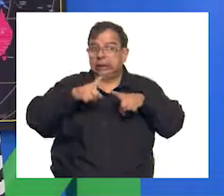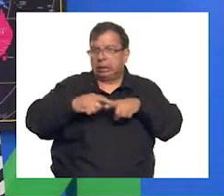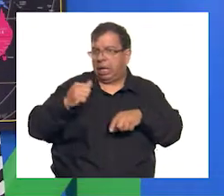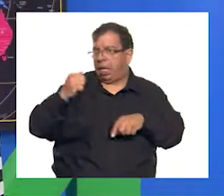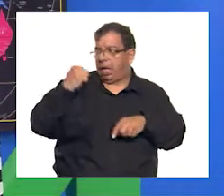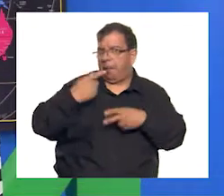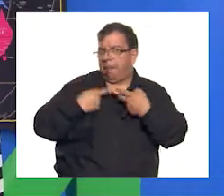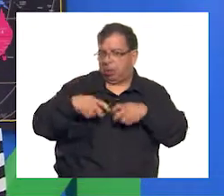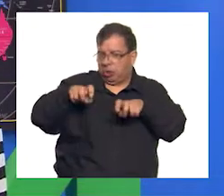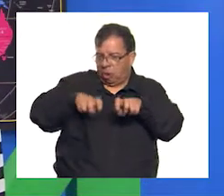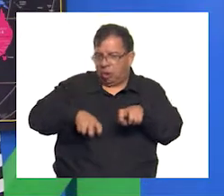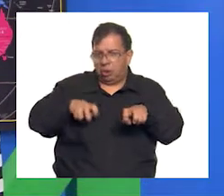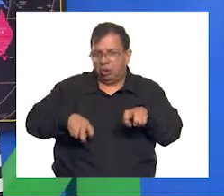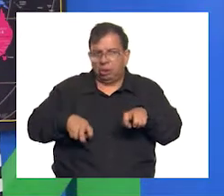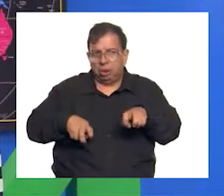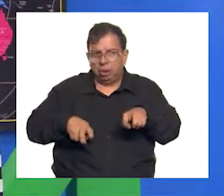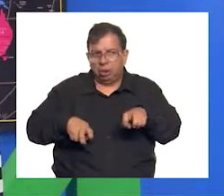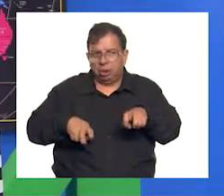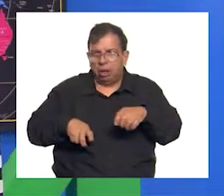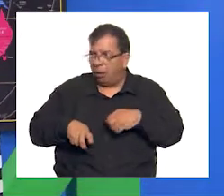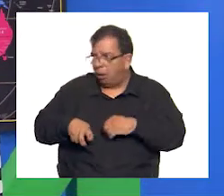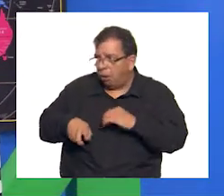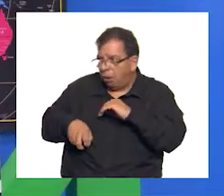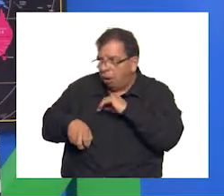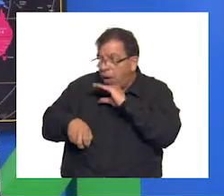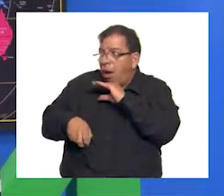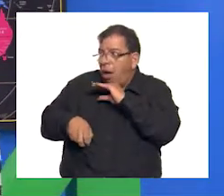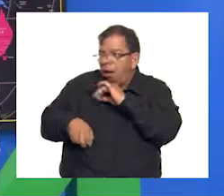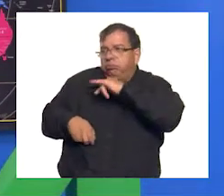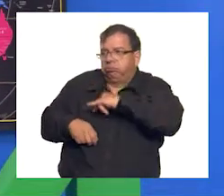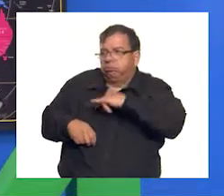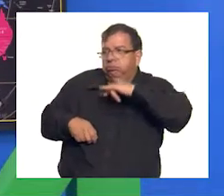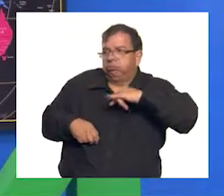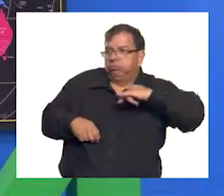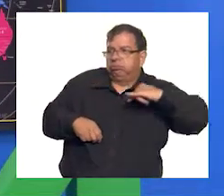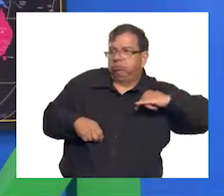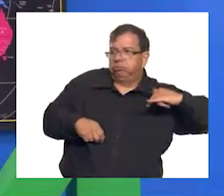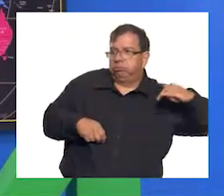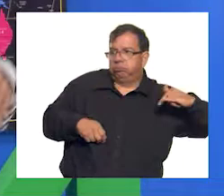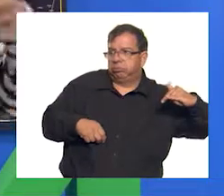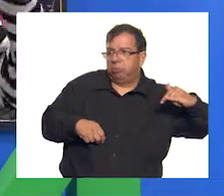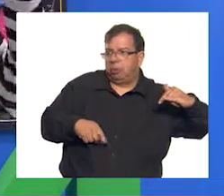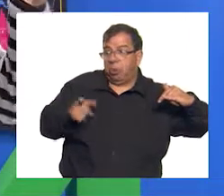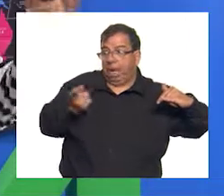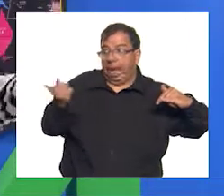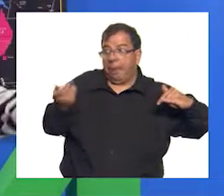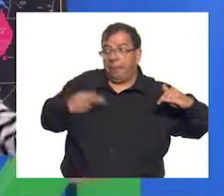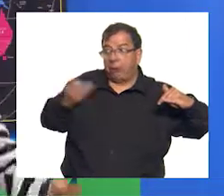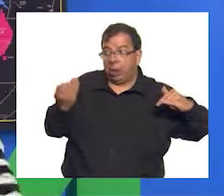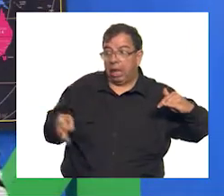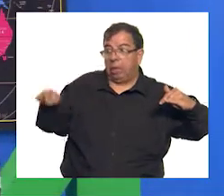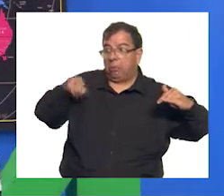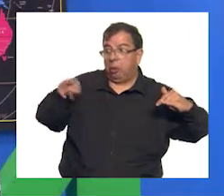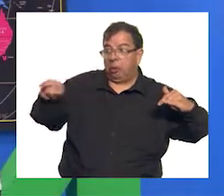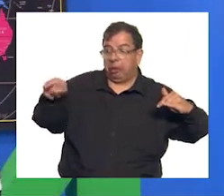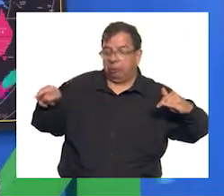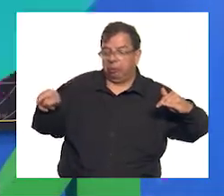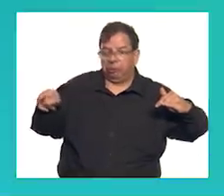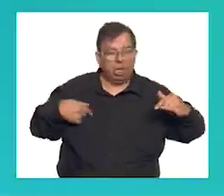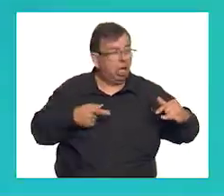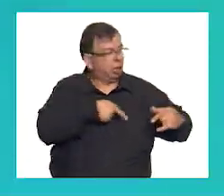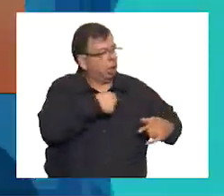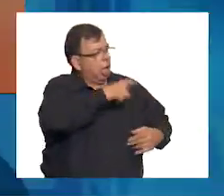el pasajero, el otro individuo se vería obligado a ceder el paso debido a la importancia social del